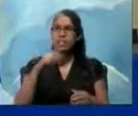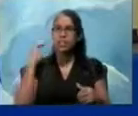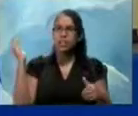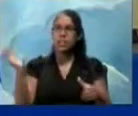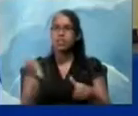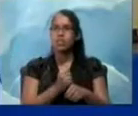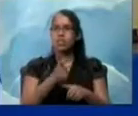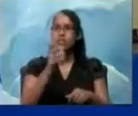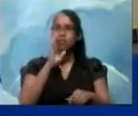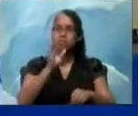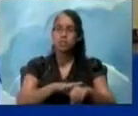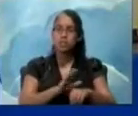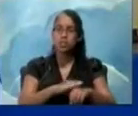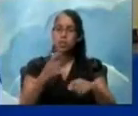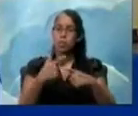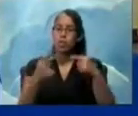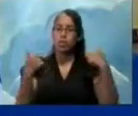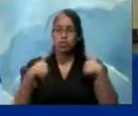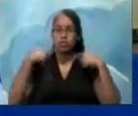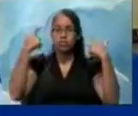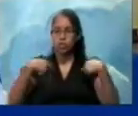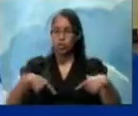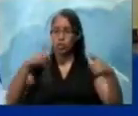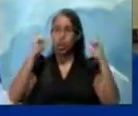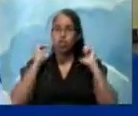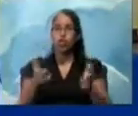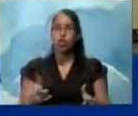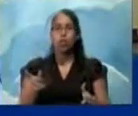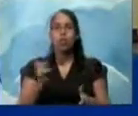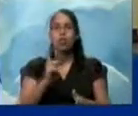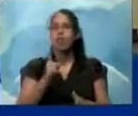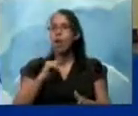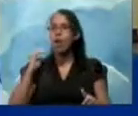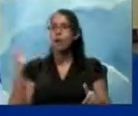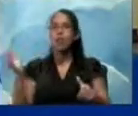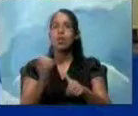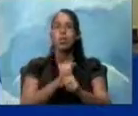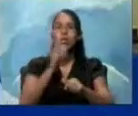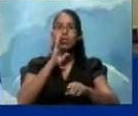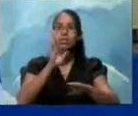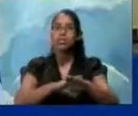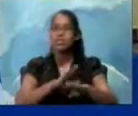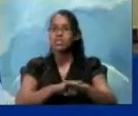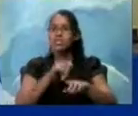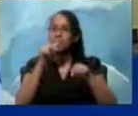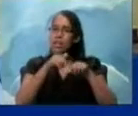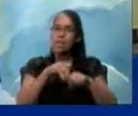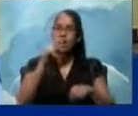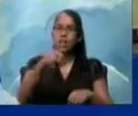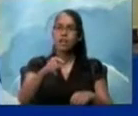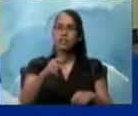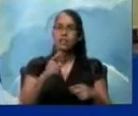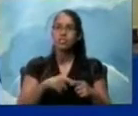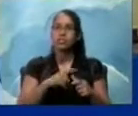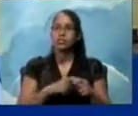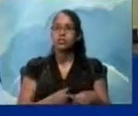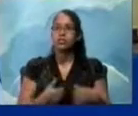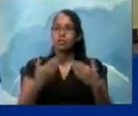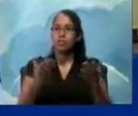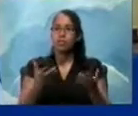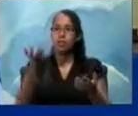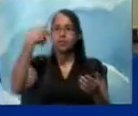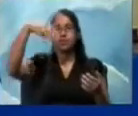delito en él, pero yo que soy la autoridad, no encuentro delito en él. Y se lo mandé al